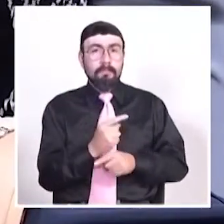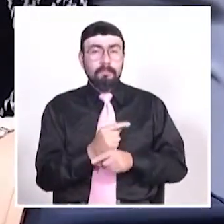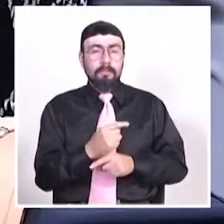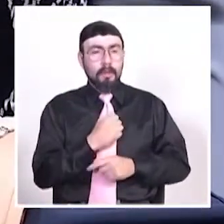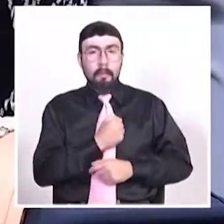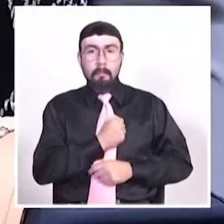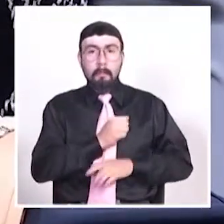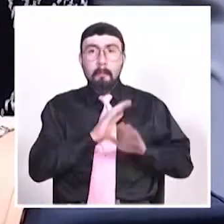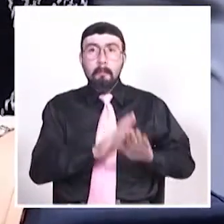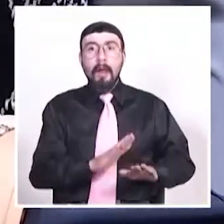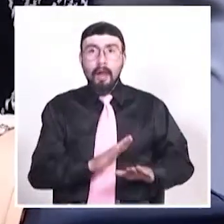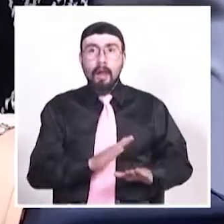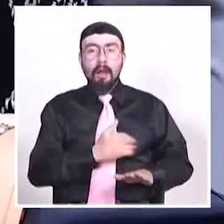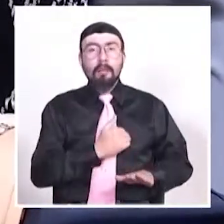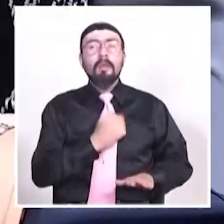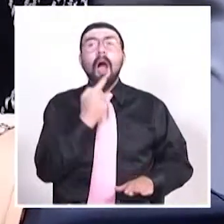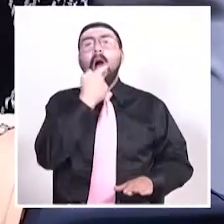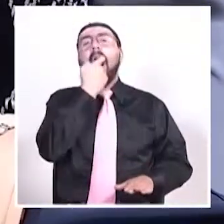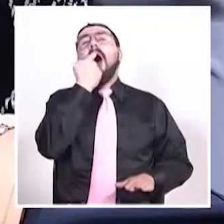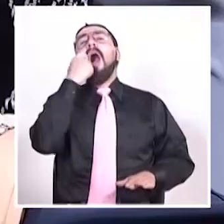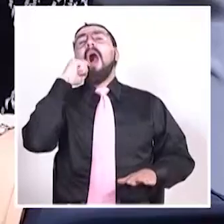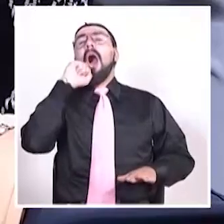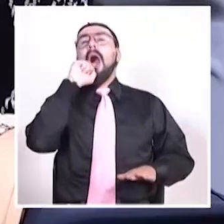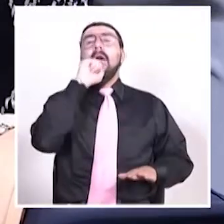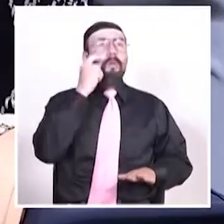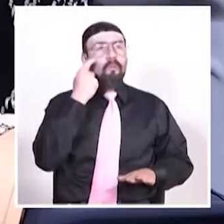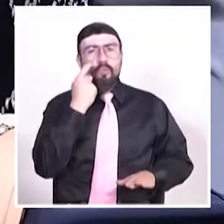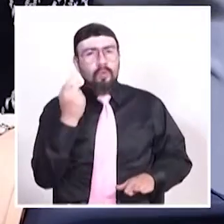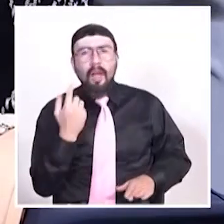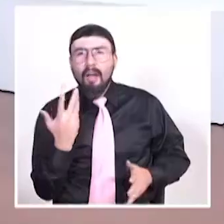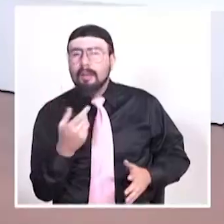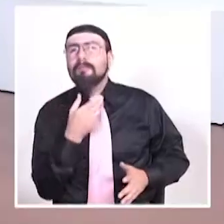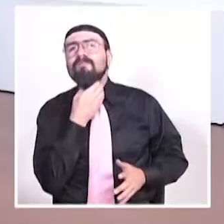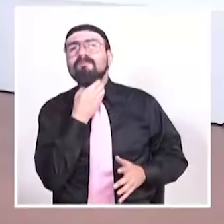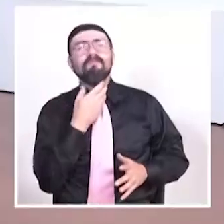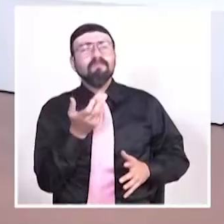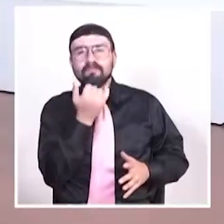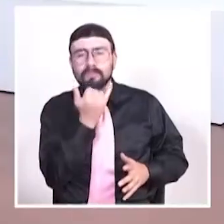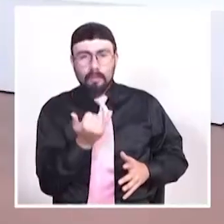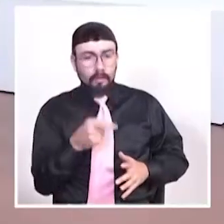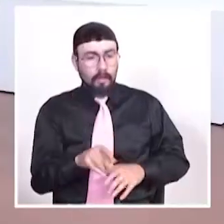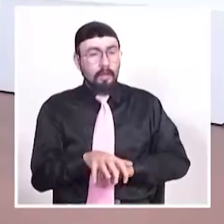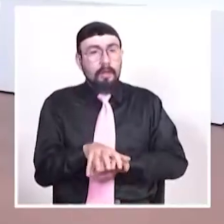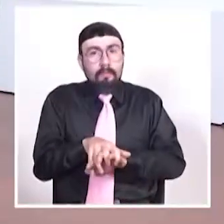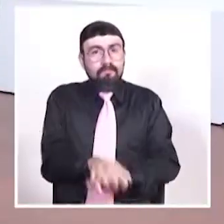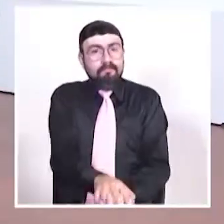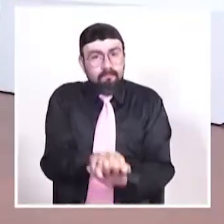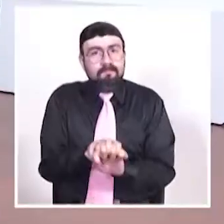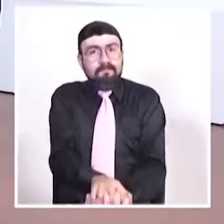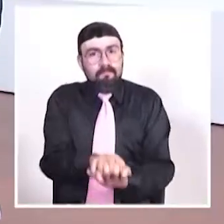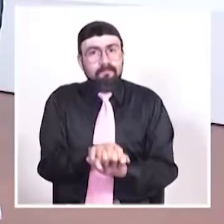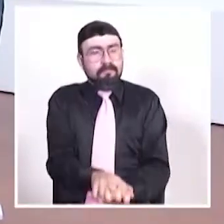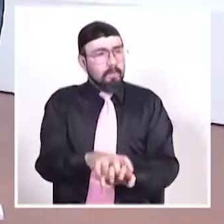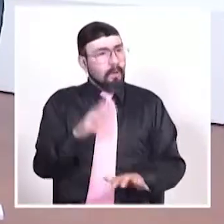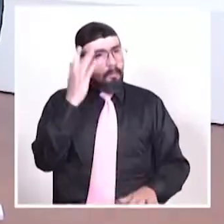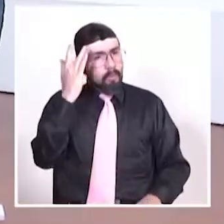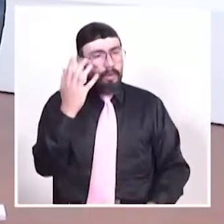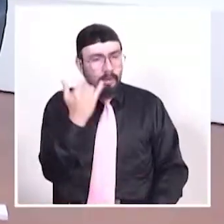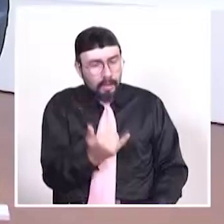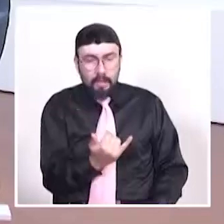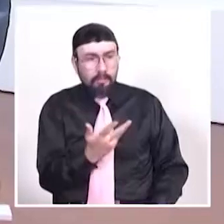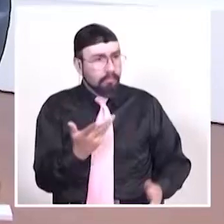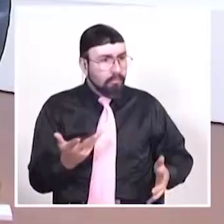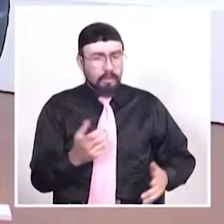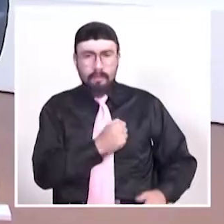extraño, entonces hay que hacer un barrido y tratar de liberar a la persona. O sea, mientras se hacen esas compresiones, se están buscando las causas del paro y se están bregando a